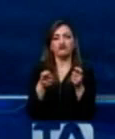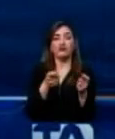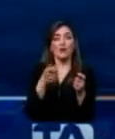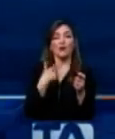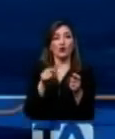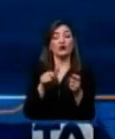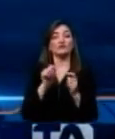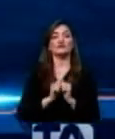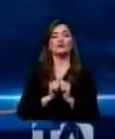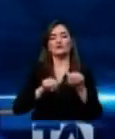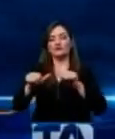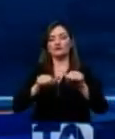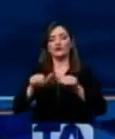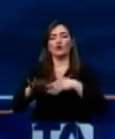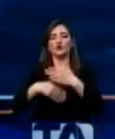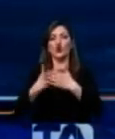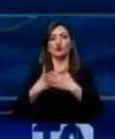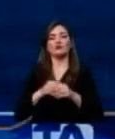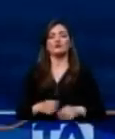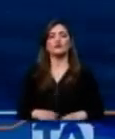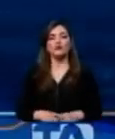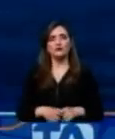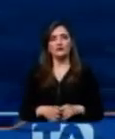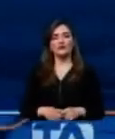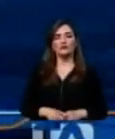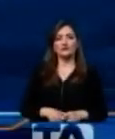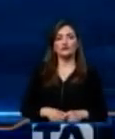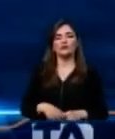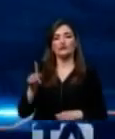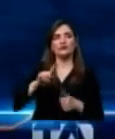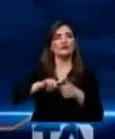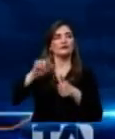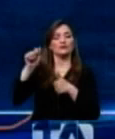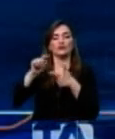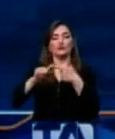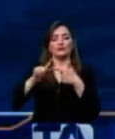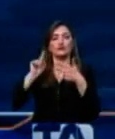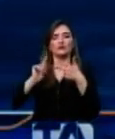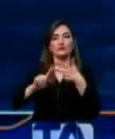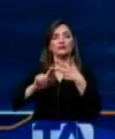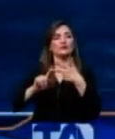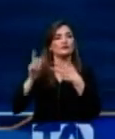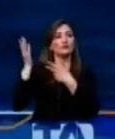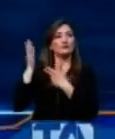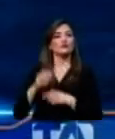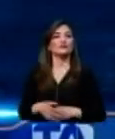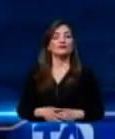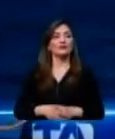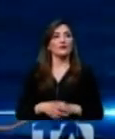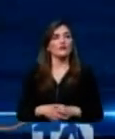la gestión y administración entre otros de tc televisión gama tv radio del pacifico